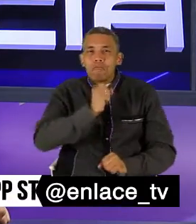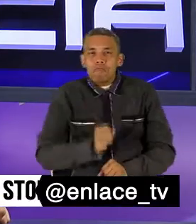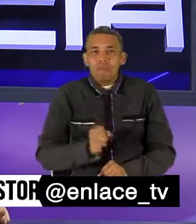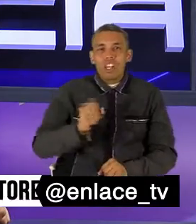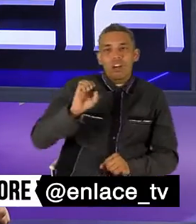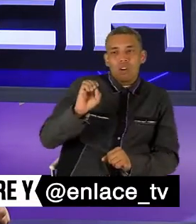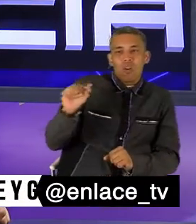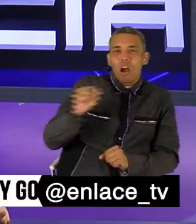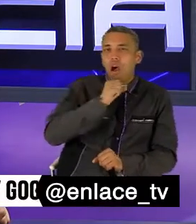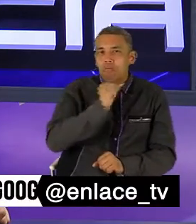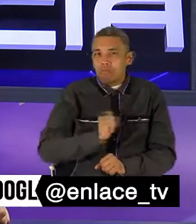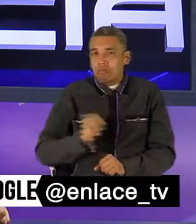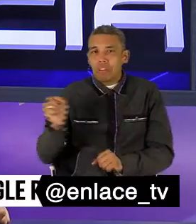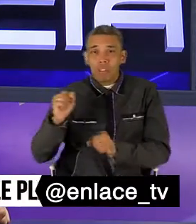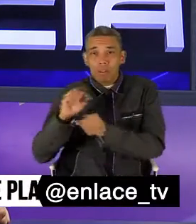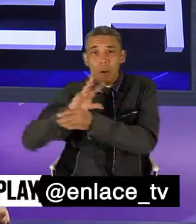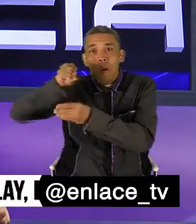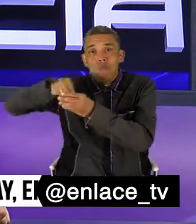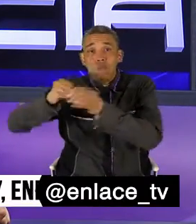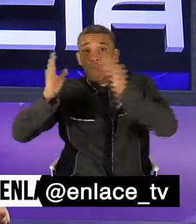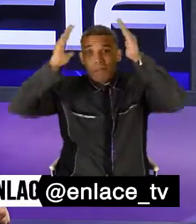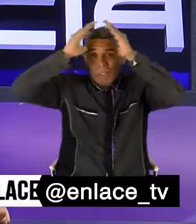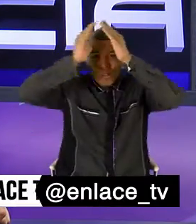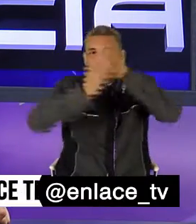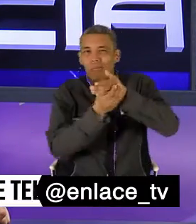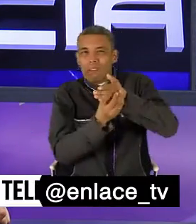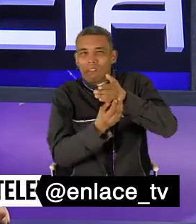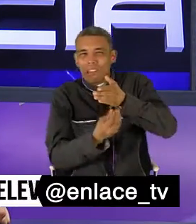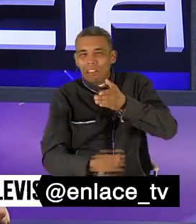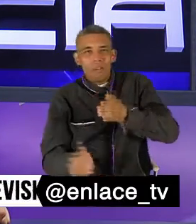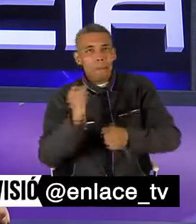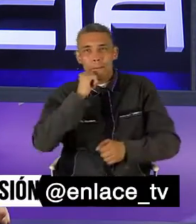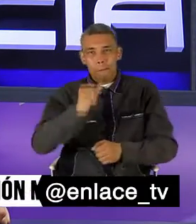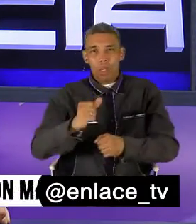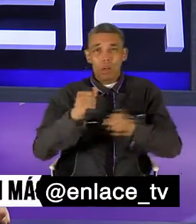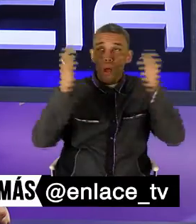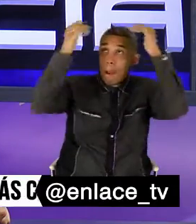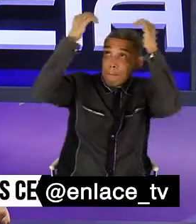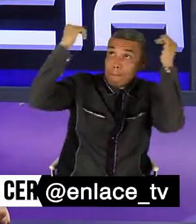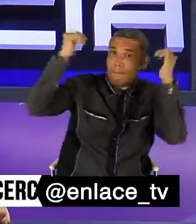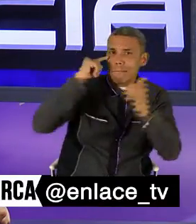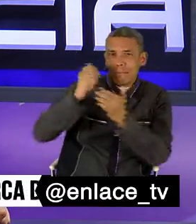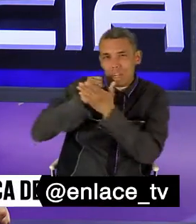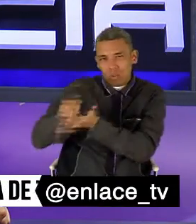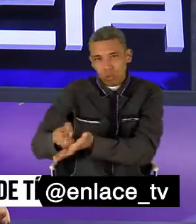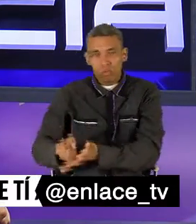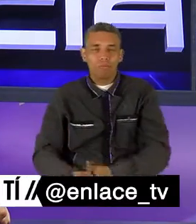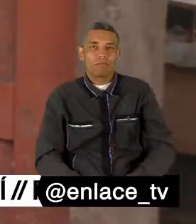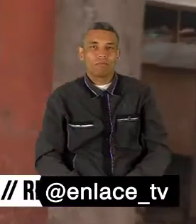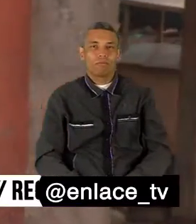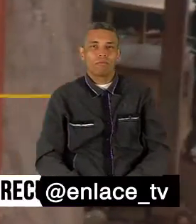pareja de ancianos que viven a la intemperie en este lugar de la Comuna 1 de Barranca Bermeja. Estas son las